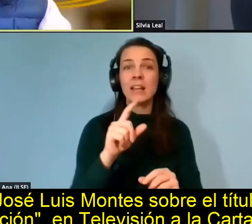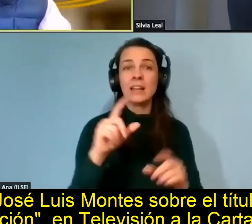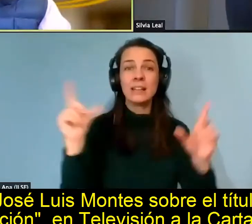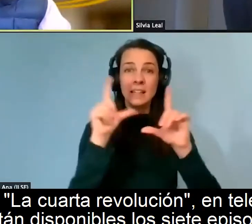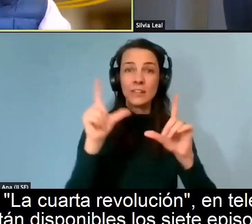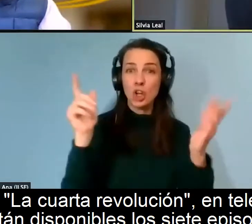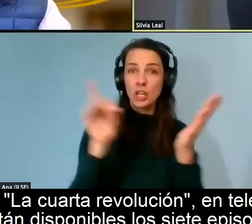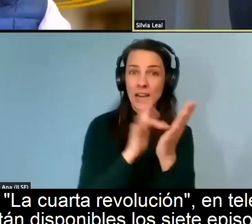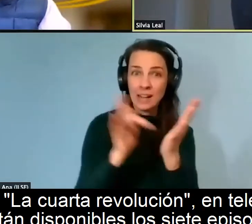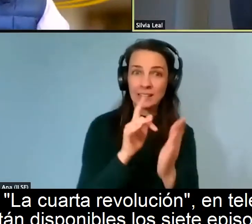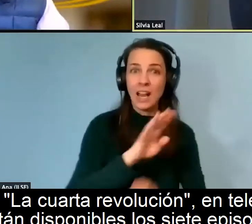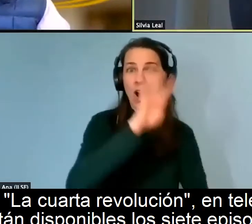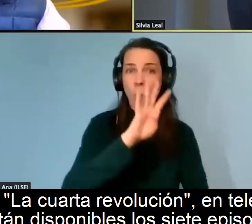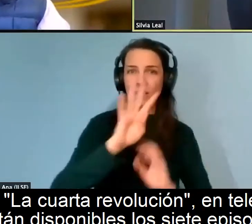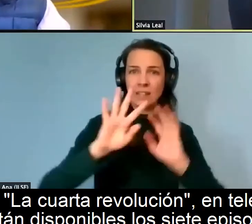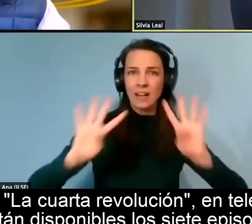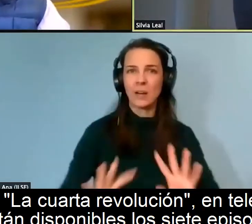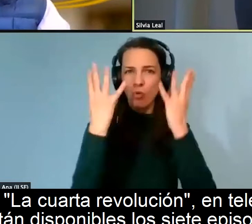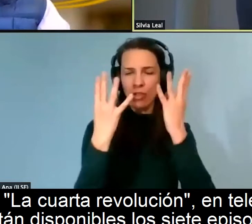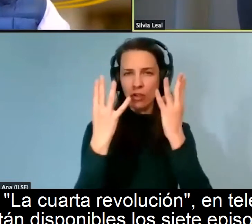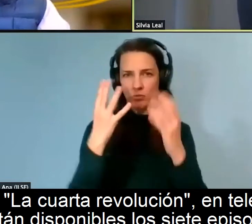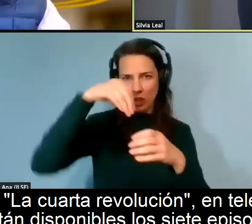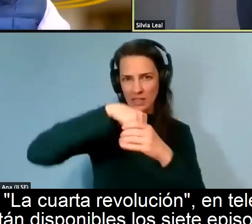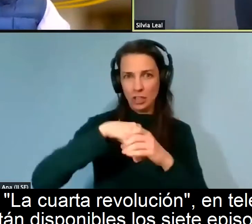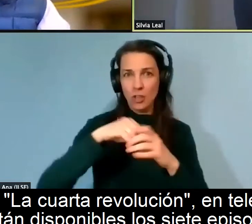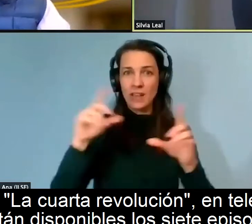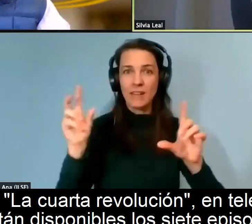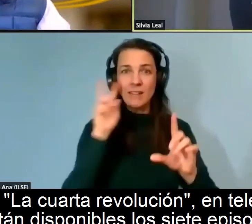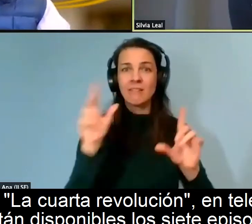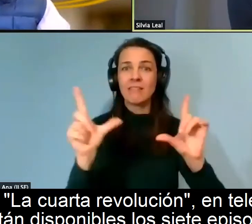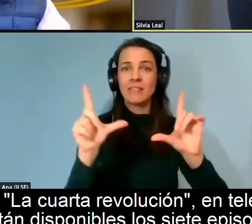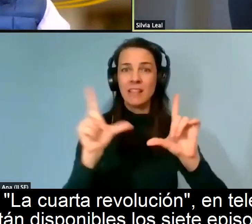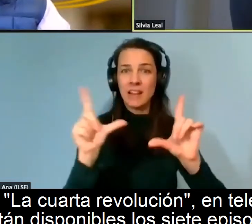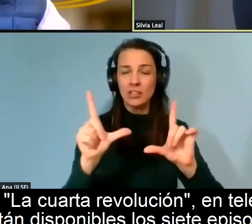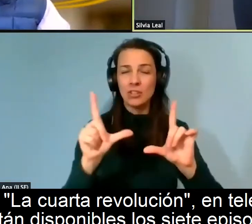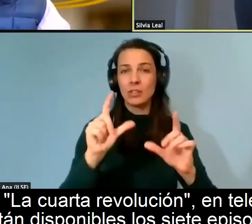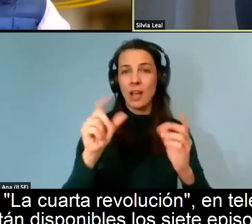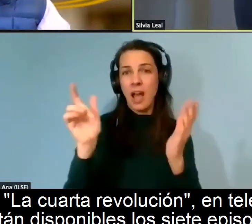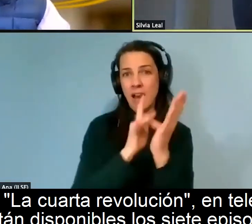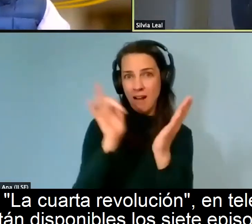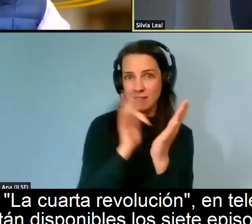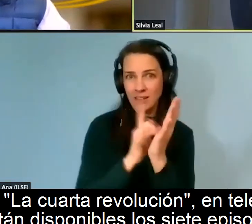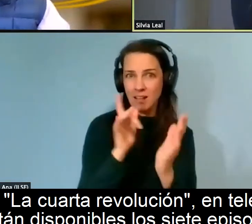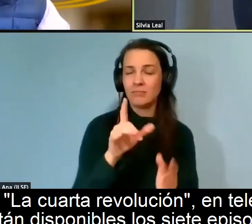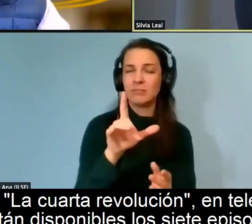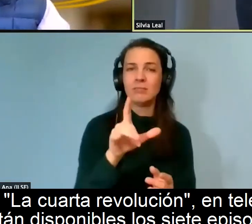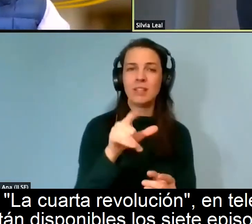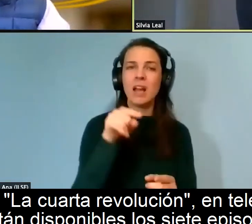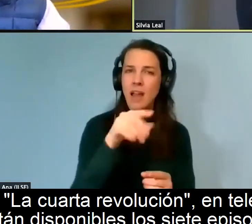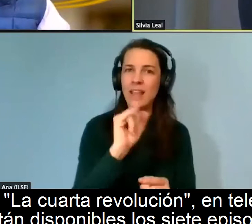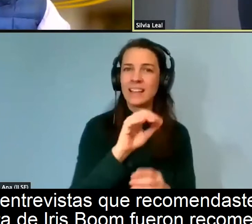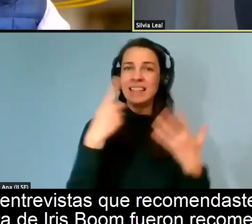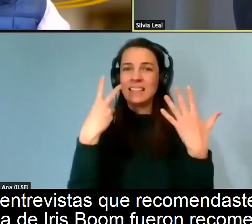¿verdad? Efectivamente, la cuarta revolución en televisión a la carta y ahí están disponibles los siete